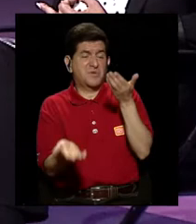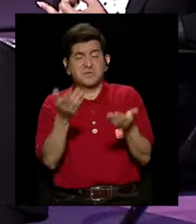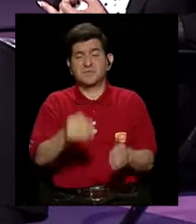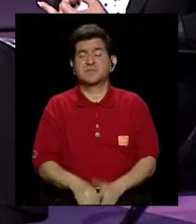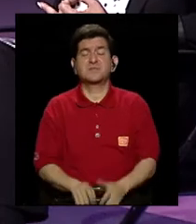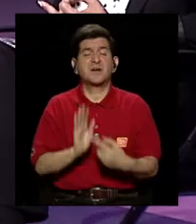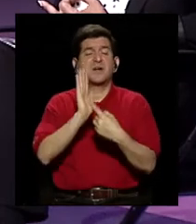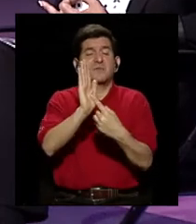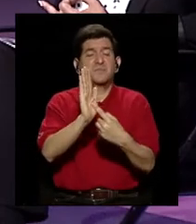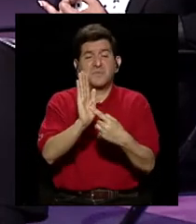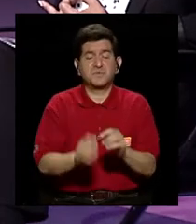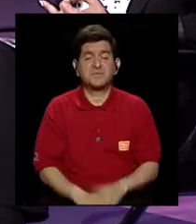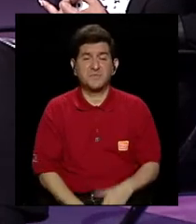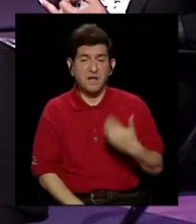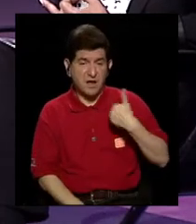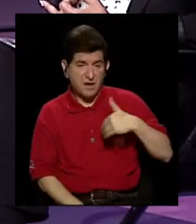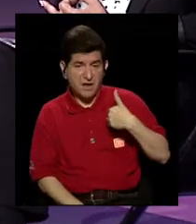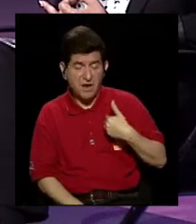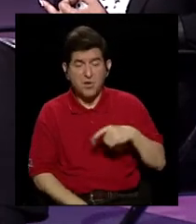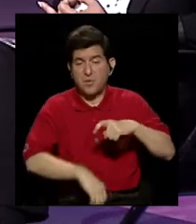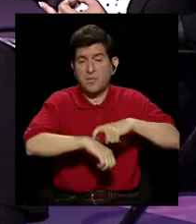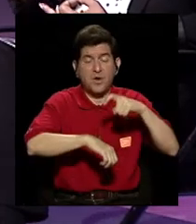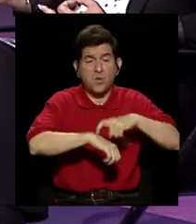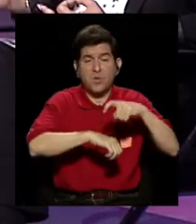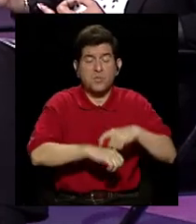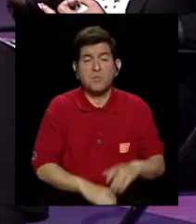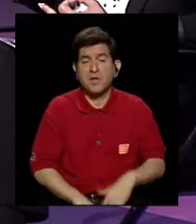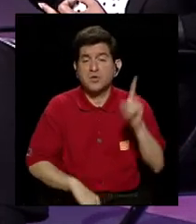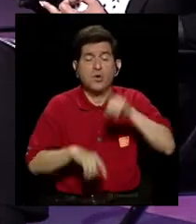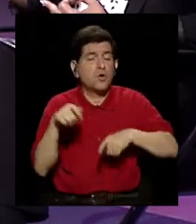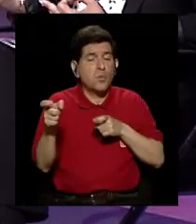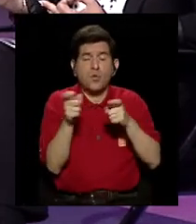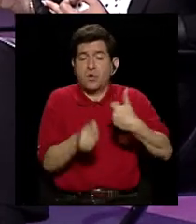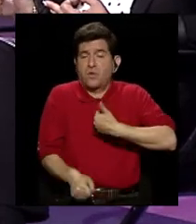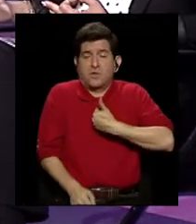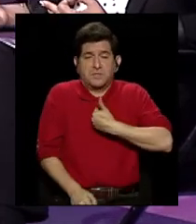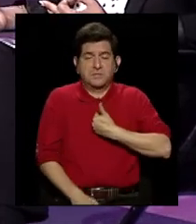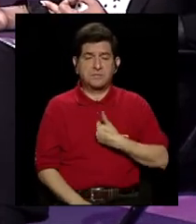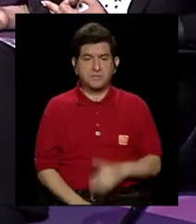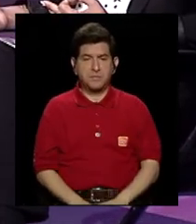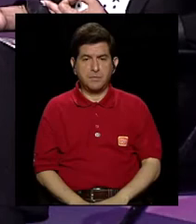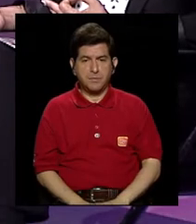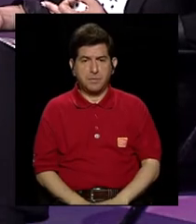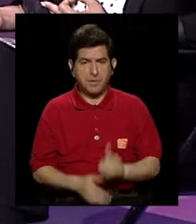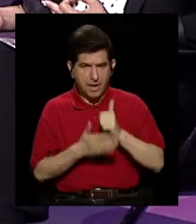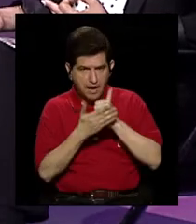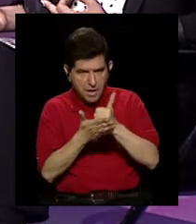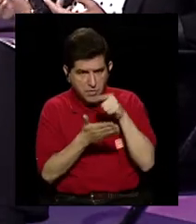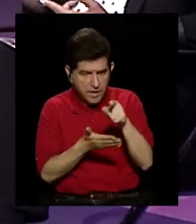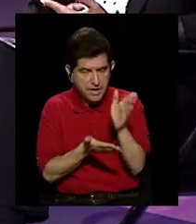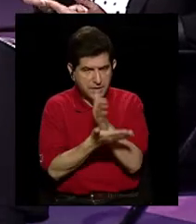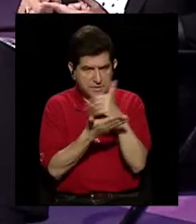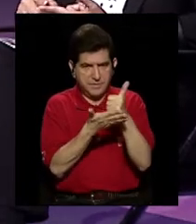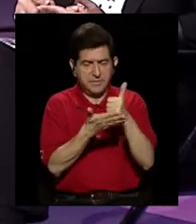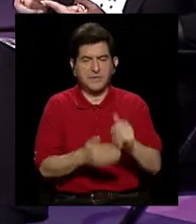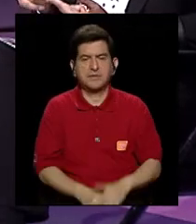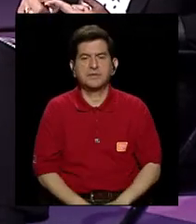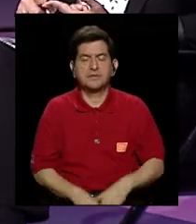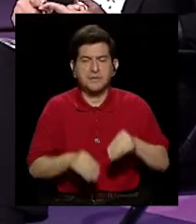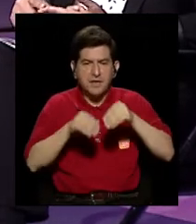entender que fue que el hombre en un determinado momento no se pudo controlar, que tiene que se puede ayudar de ahí. Que